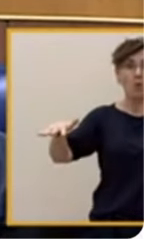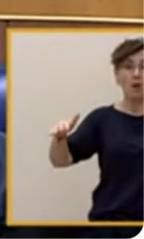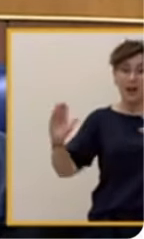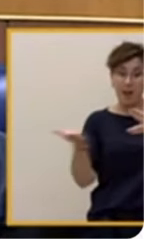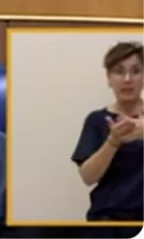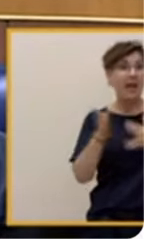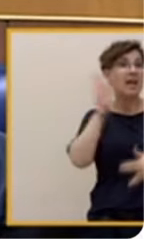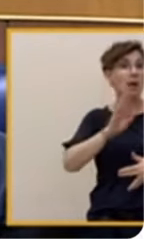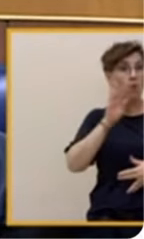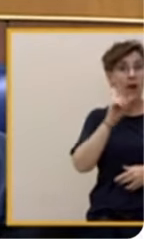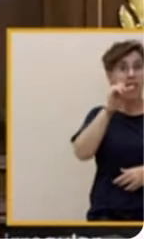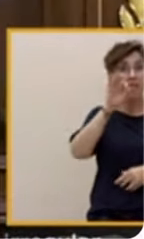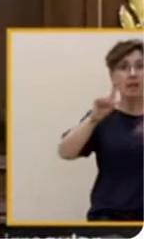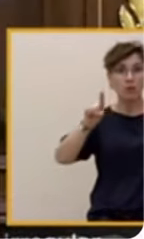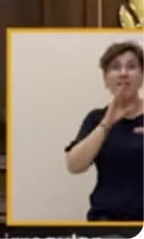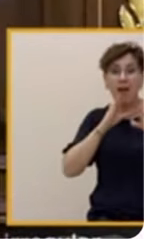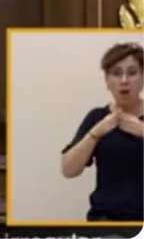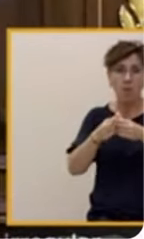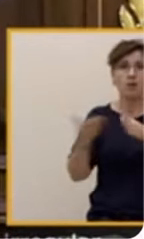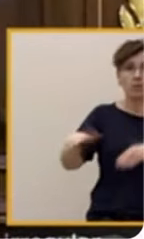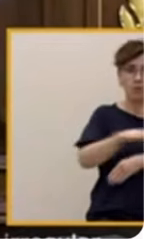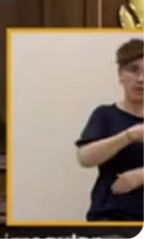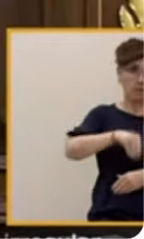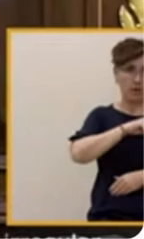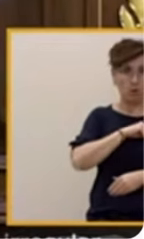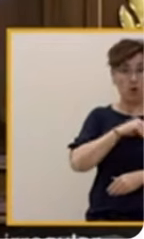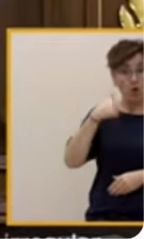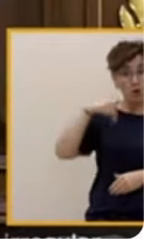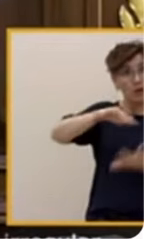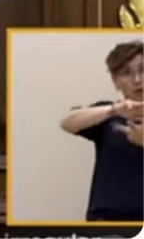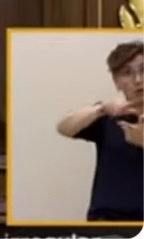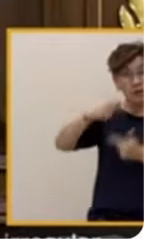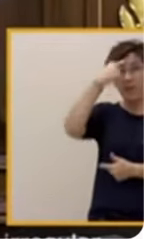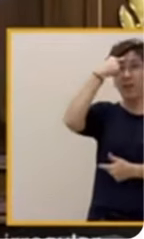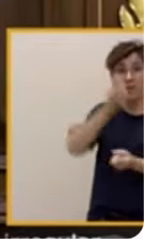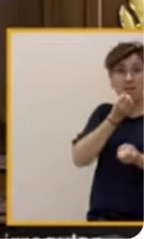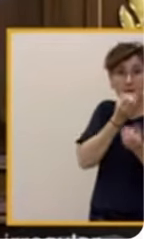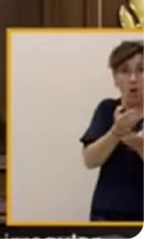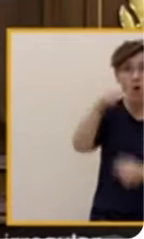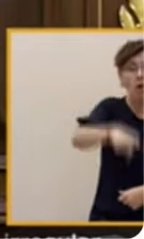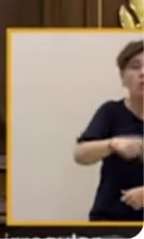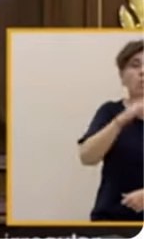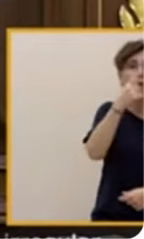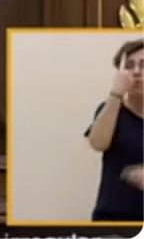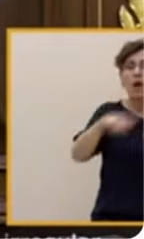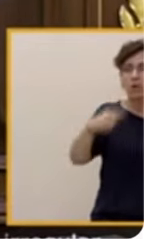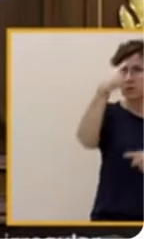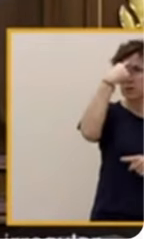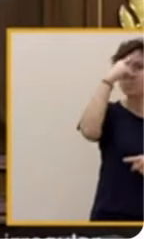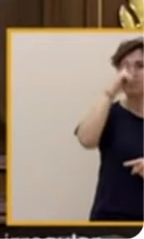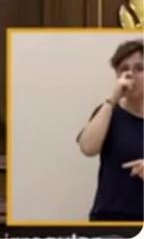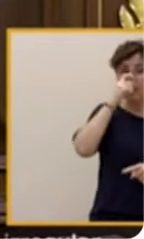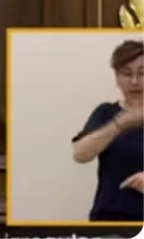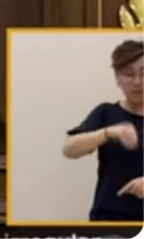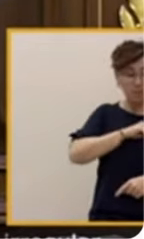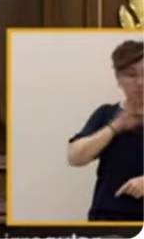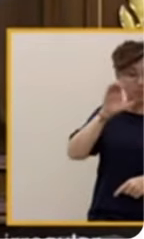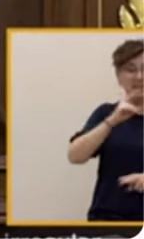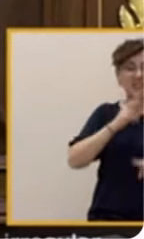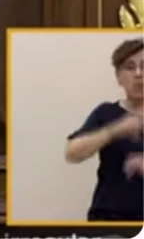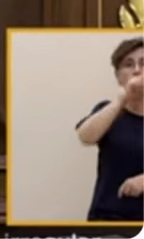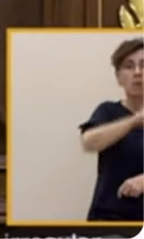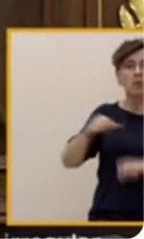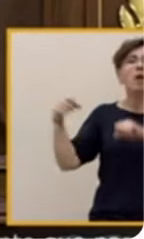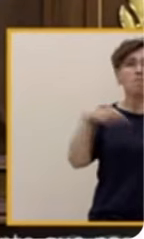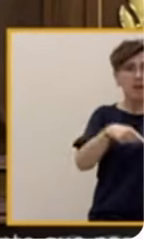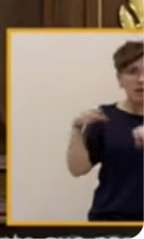evoco esta historia para recordar algo obvio, y es que España es un país de migrantes, de gentes que pasaron décadas en el extranjero buscando una vida